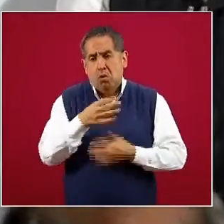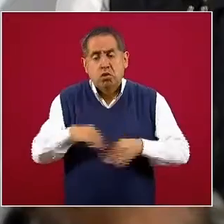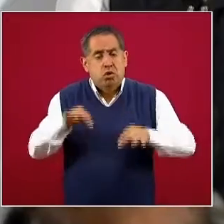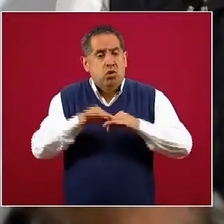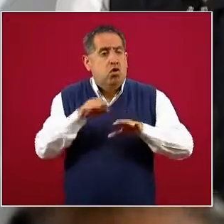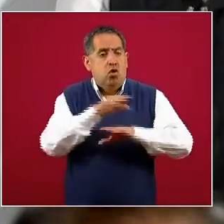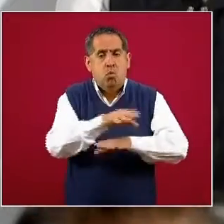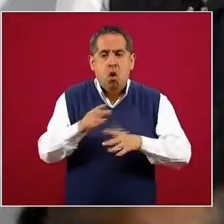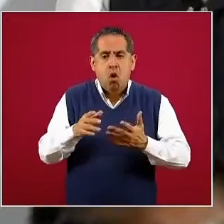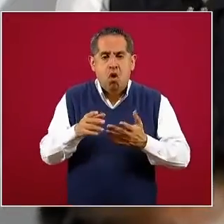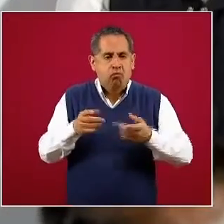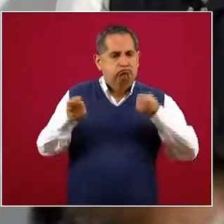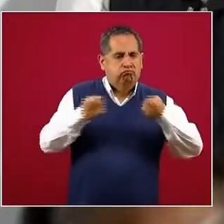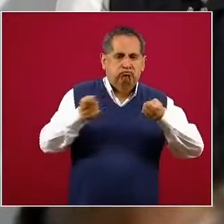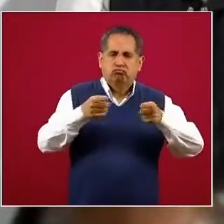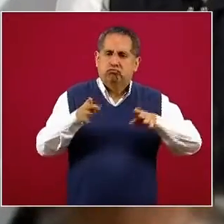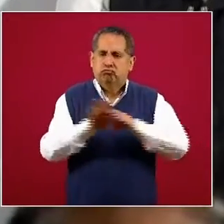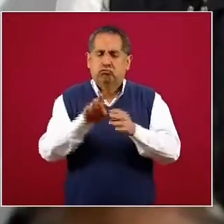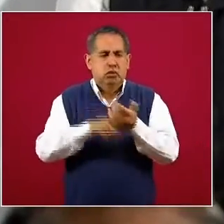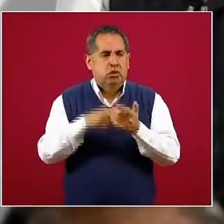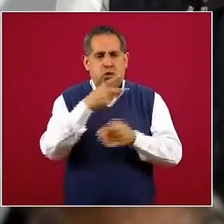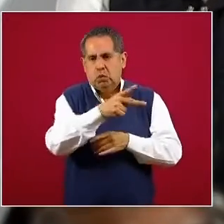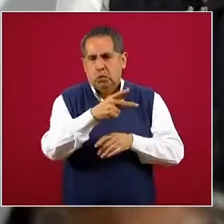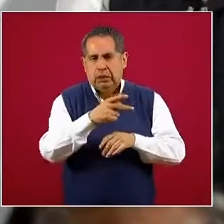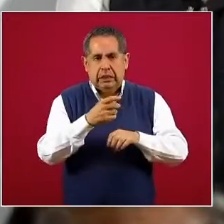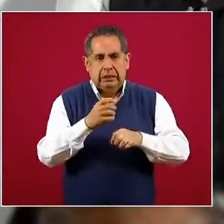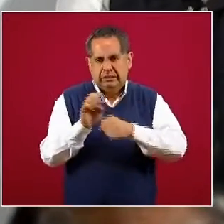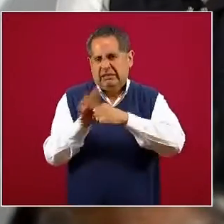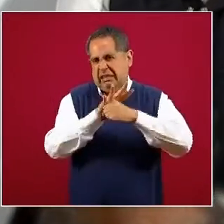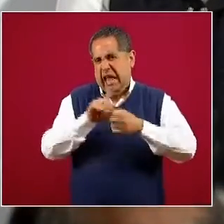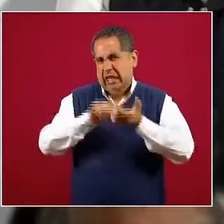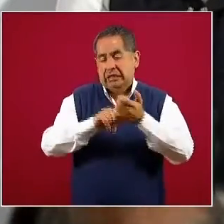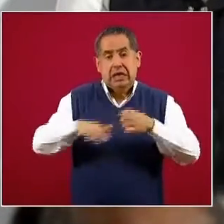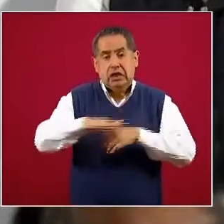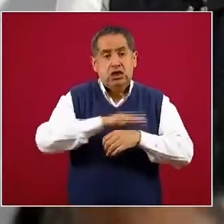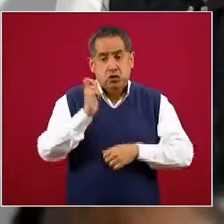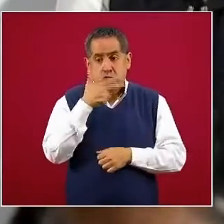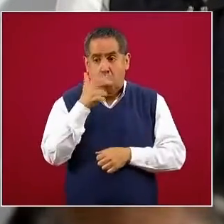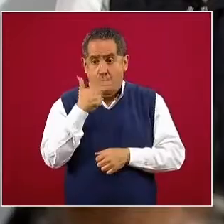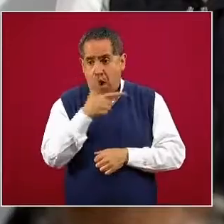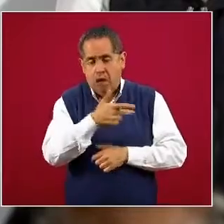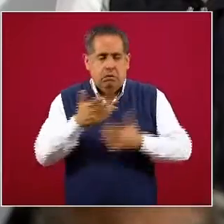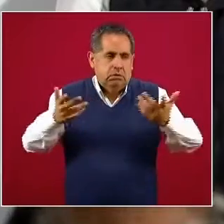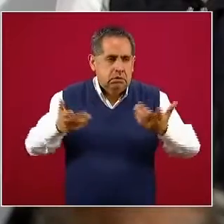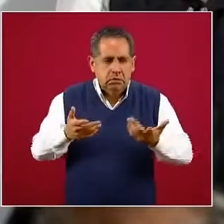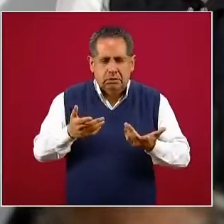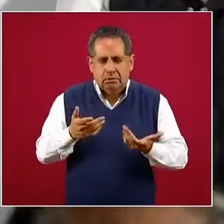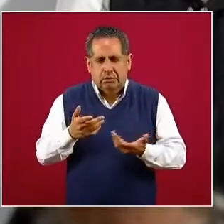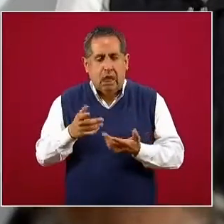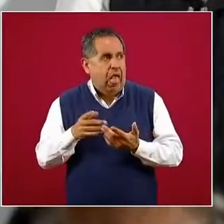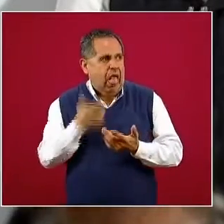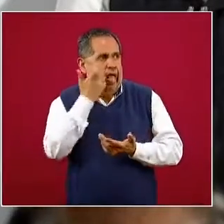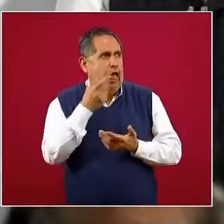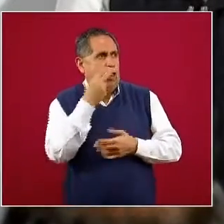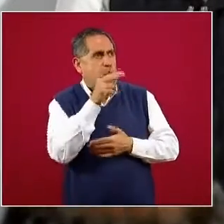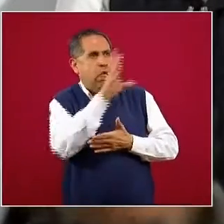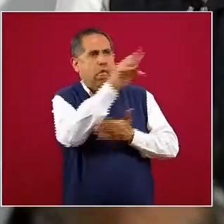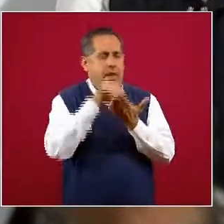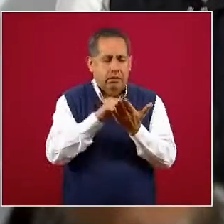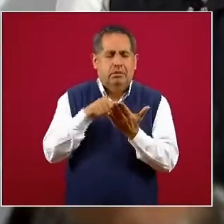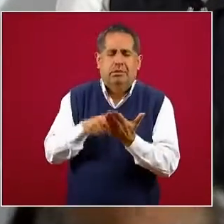tiene simpatía, le pide que se tome fotos con ellos. Y desde luego hay quienes dicen